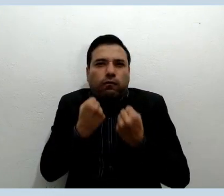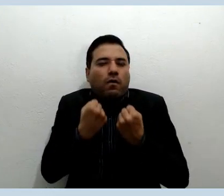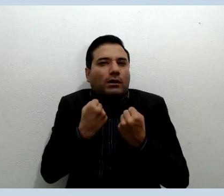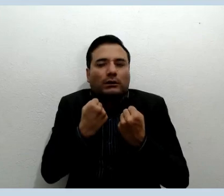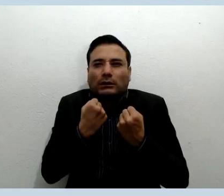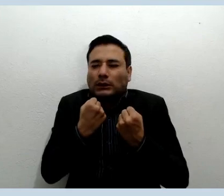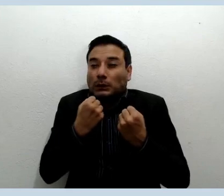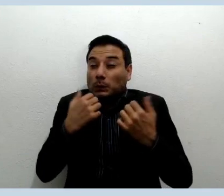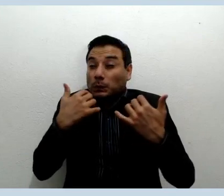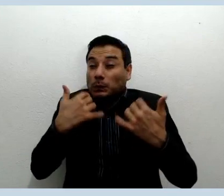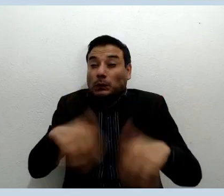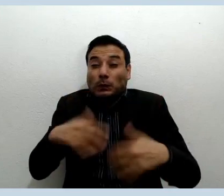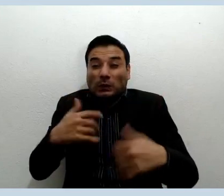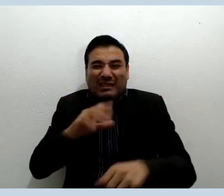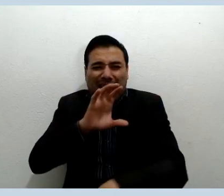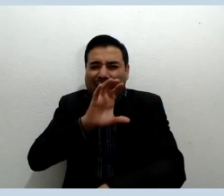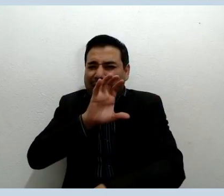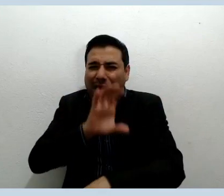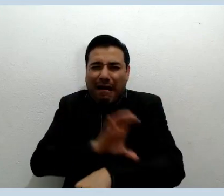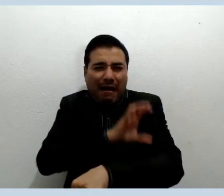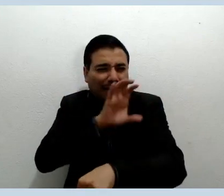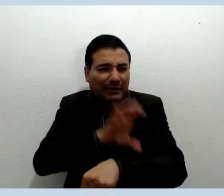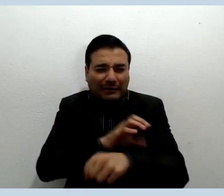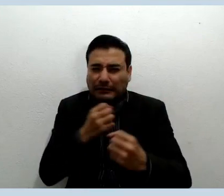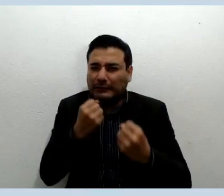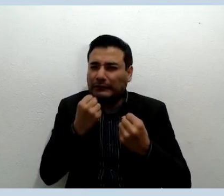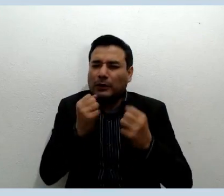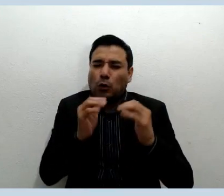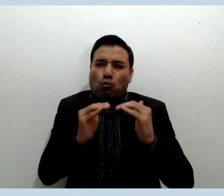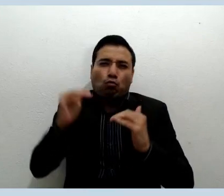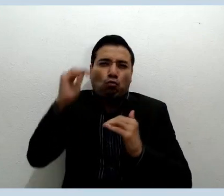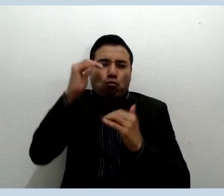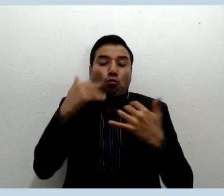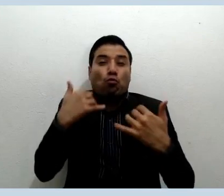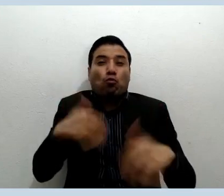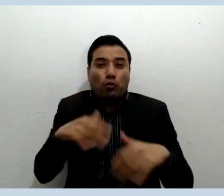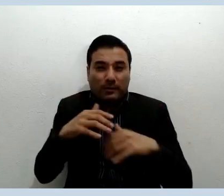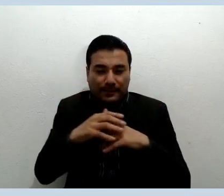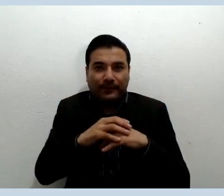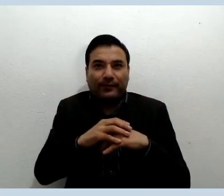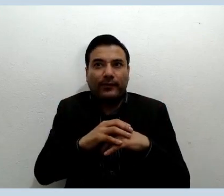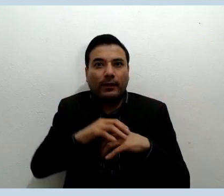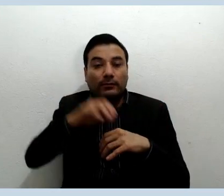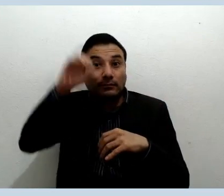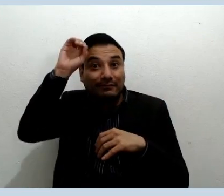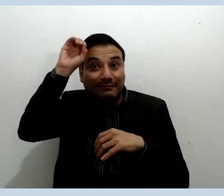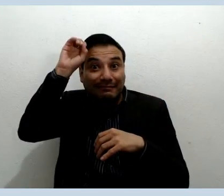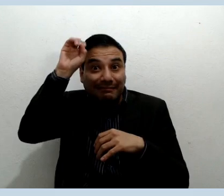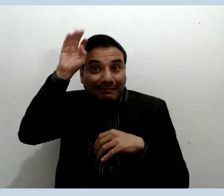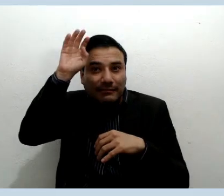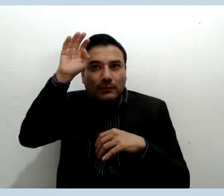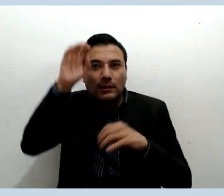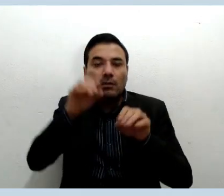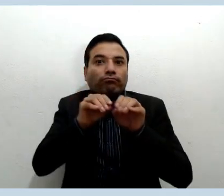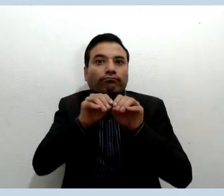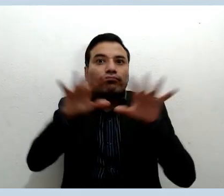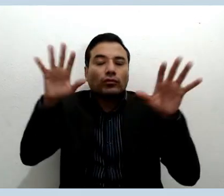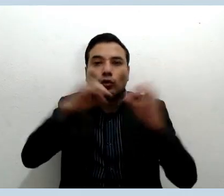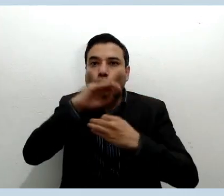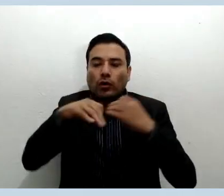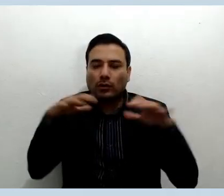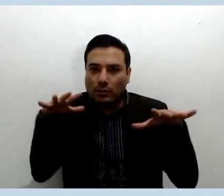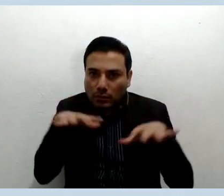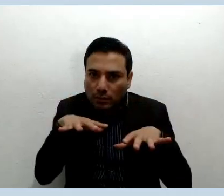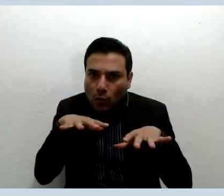energética muy cañona muy cañona en la transmisión siento que también se notó esa unidad Y esa colectividad que lograron armar